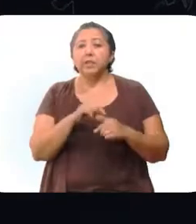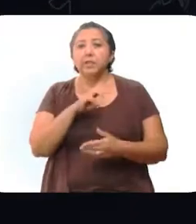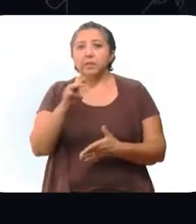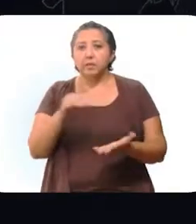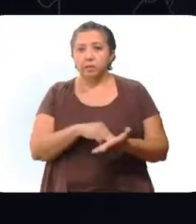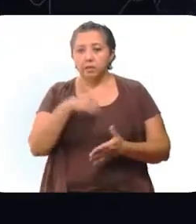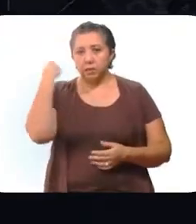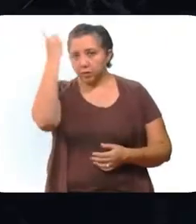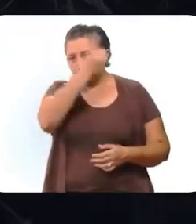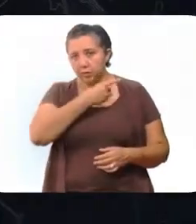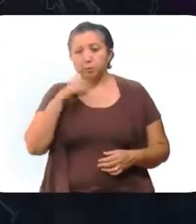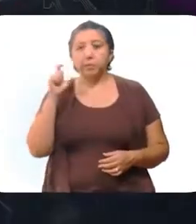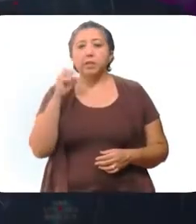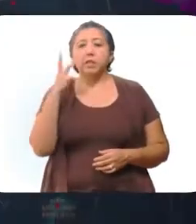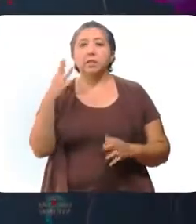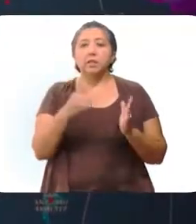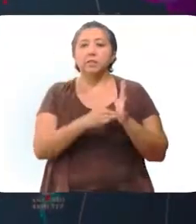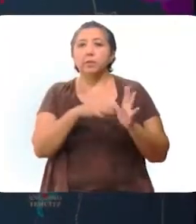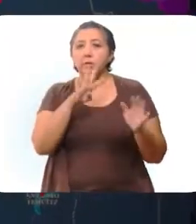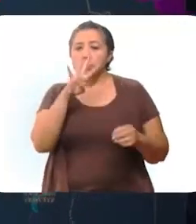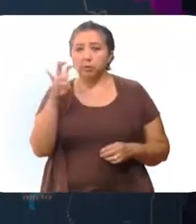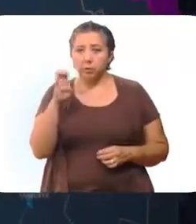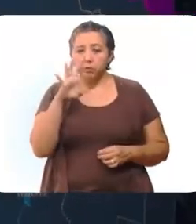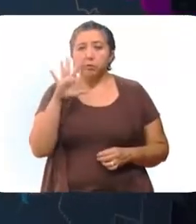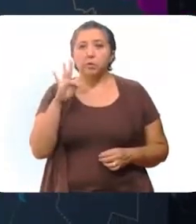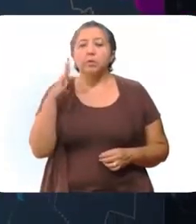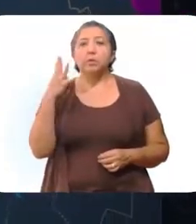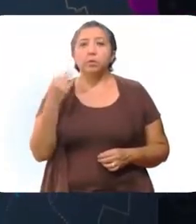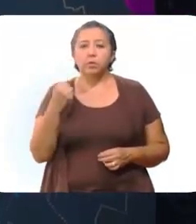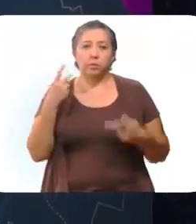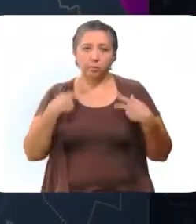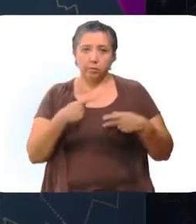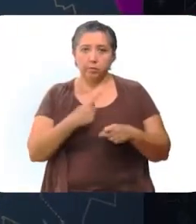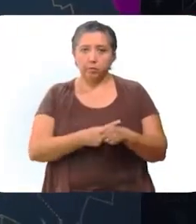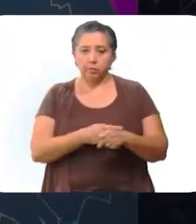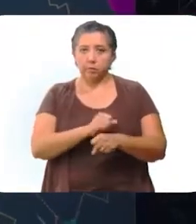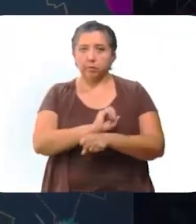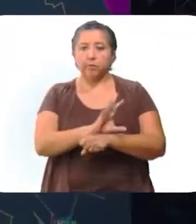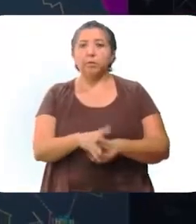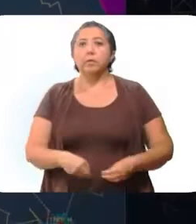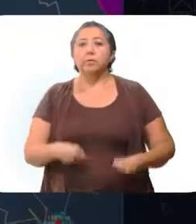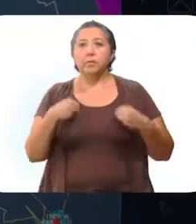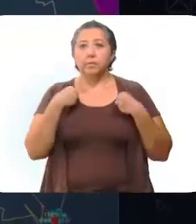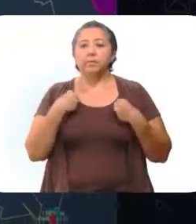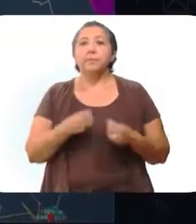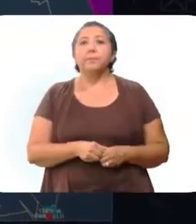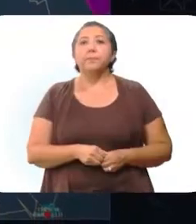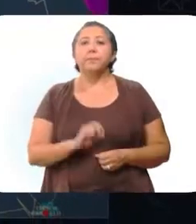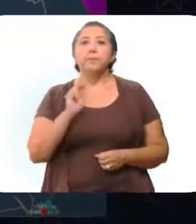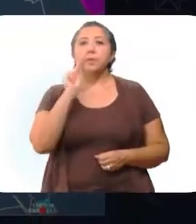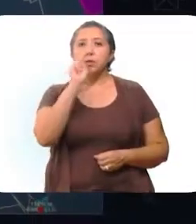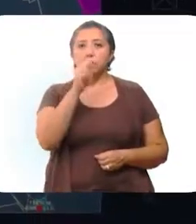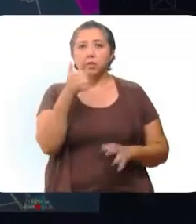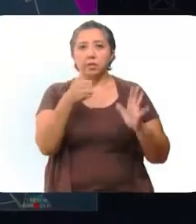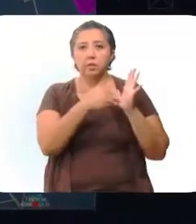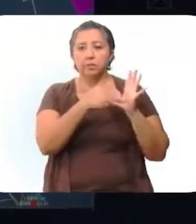Específicamente en Mérida se han diagnosticado 23.449 personas contagiadas de coronavirus que viven en la zona